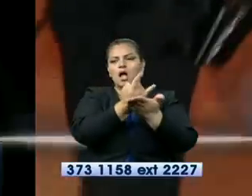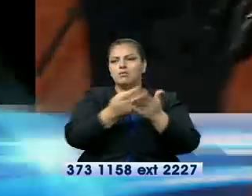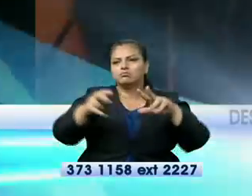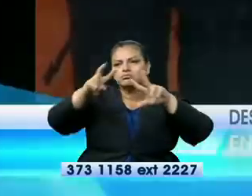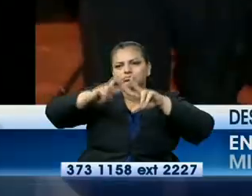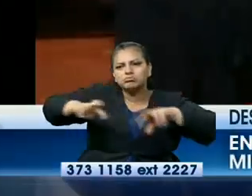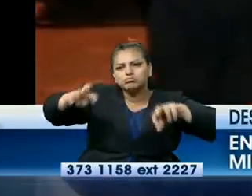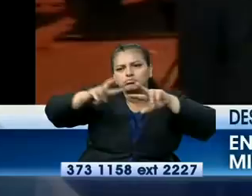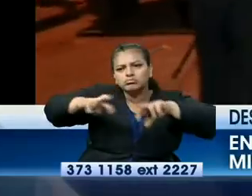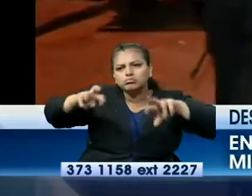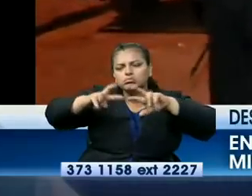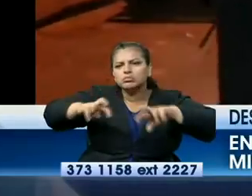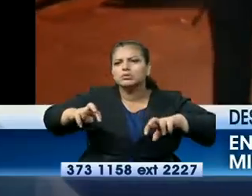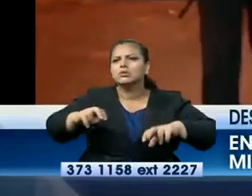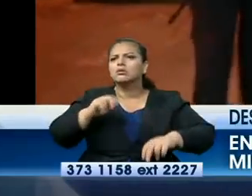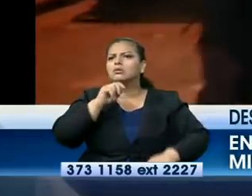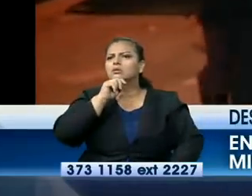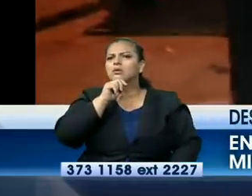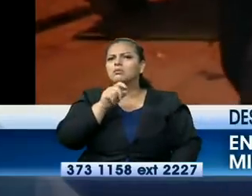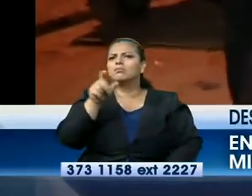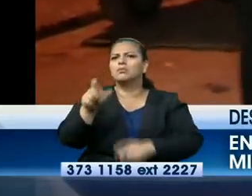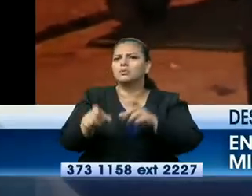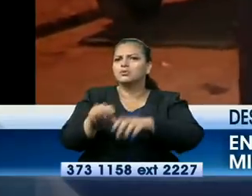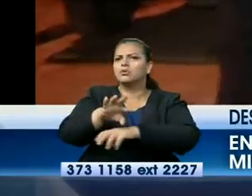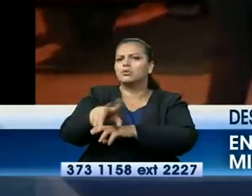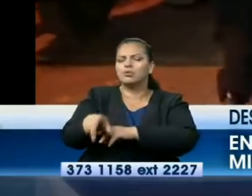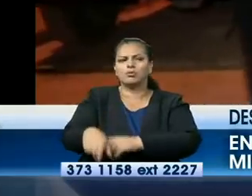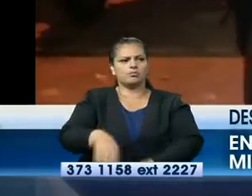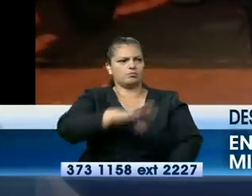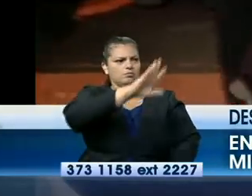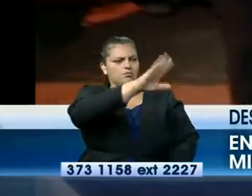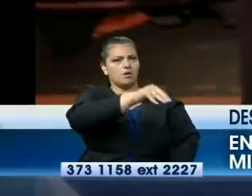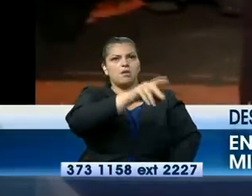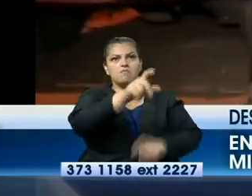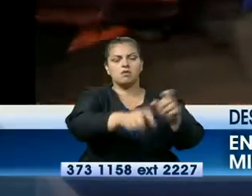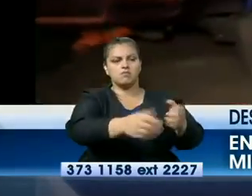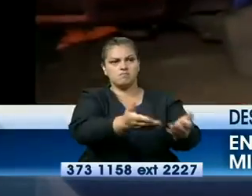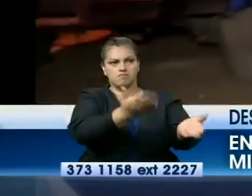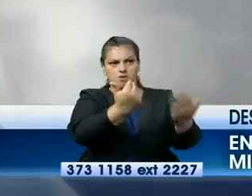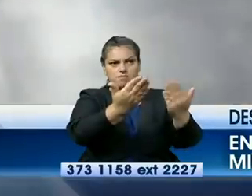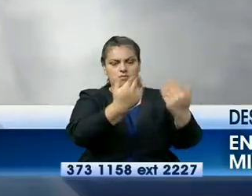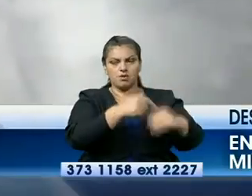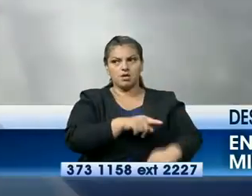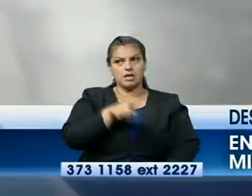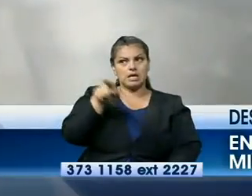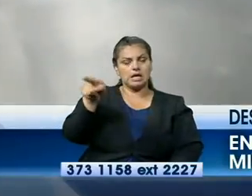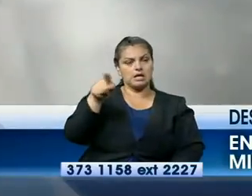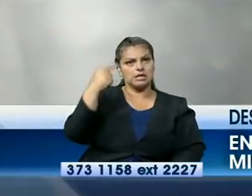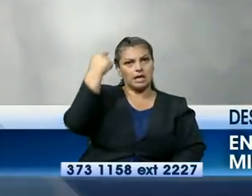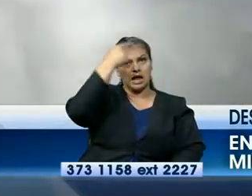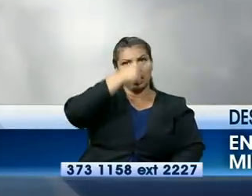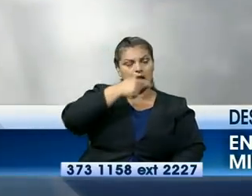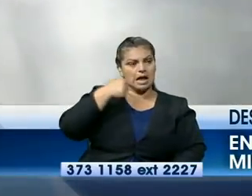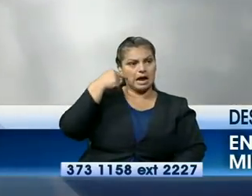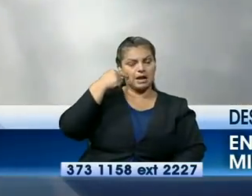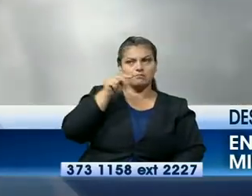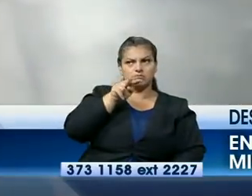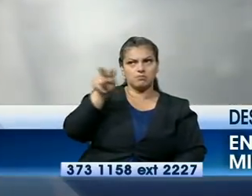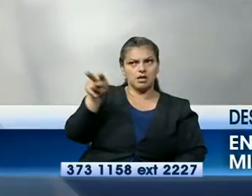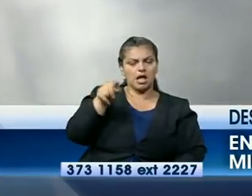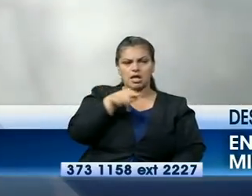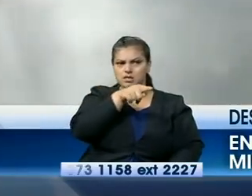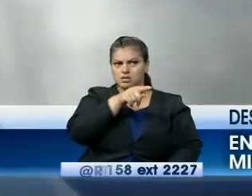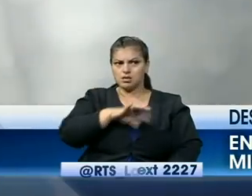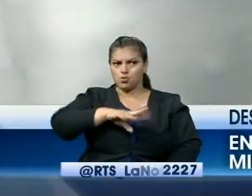personas que reconocen a estas personas a los sospechosos quizás está relacionada esta organización con quienes cometieron la